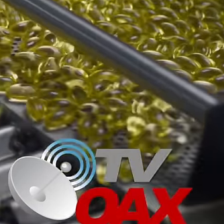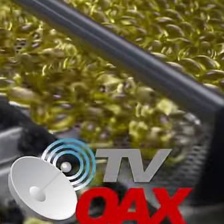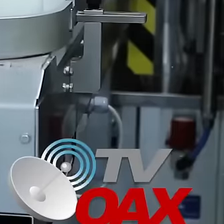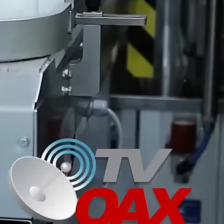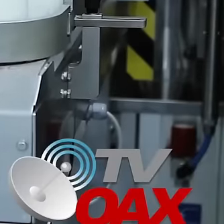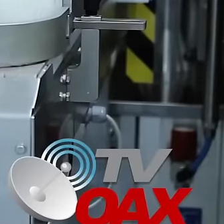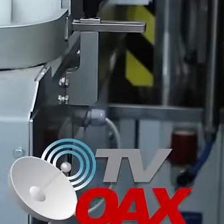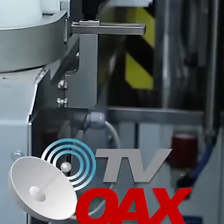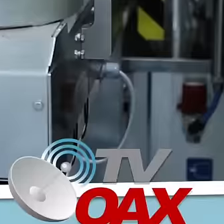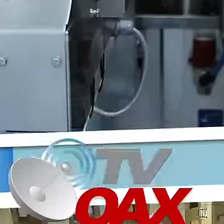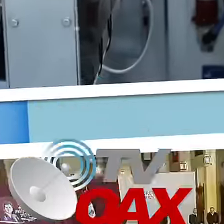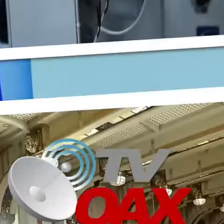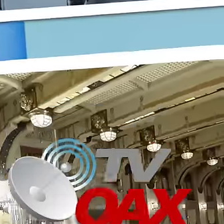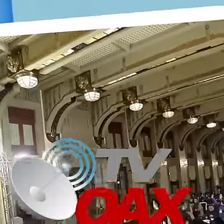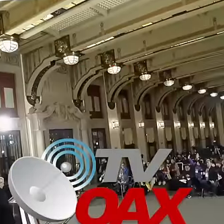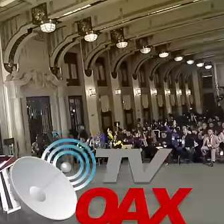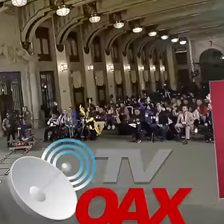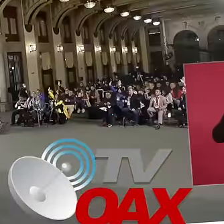de México.